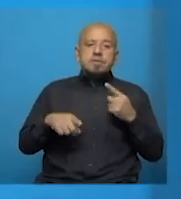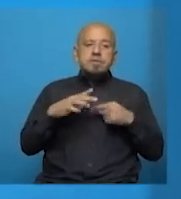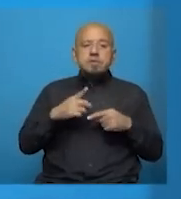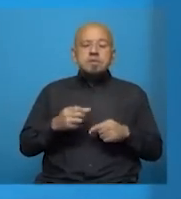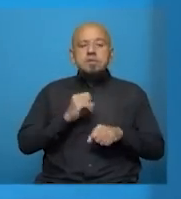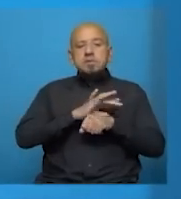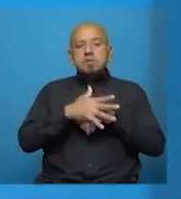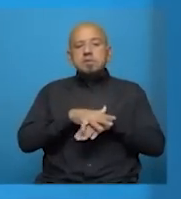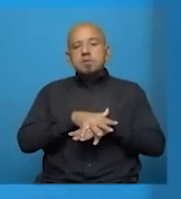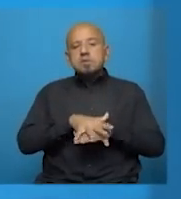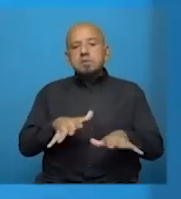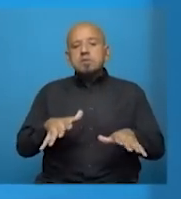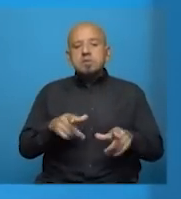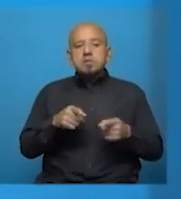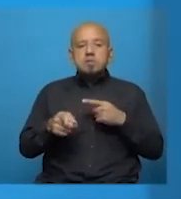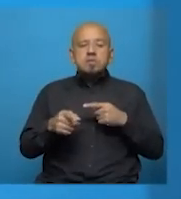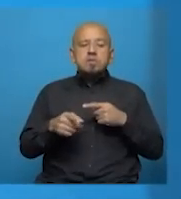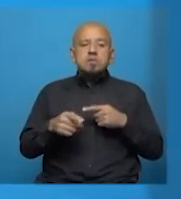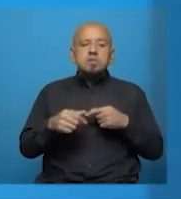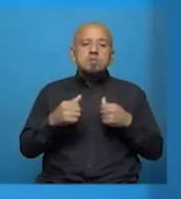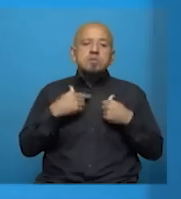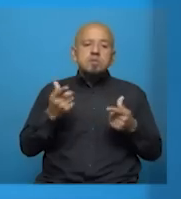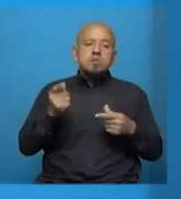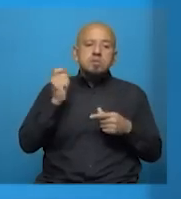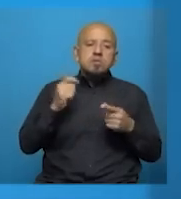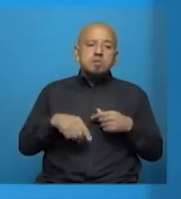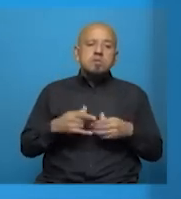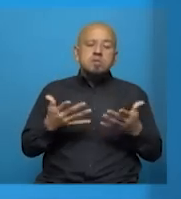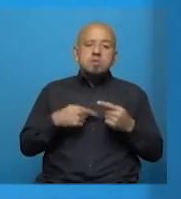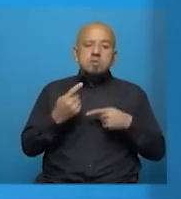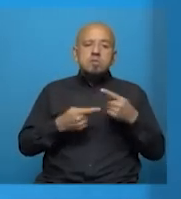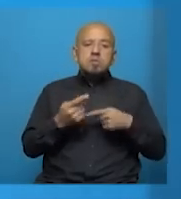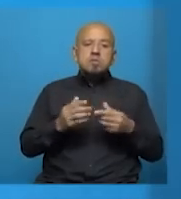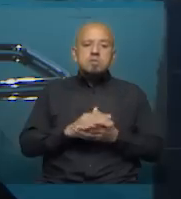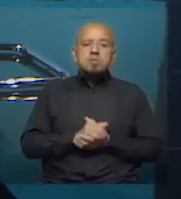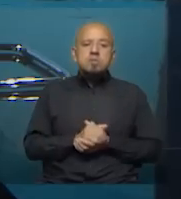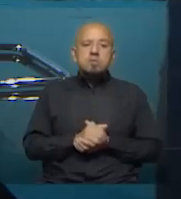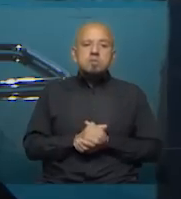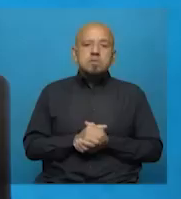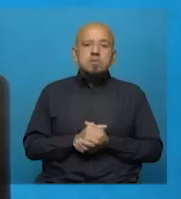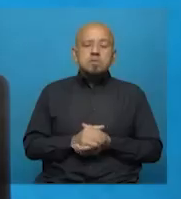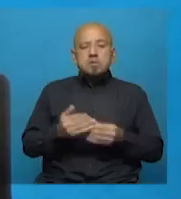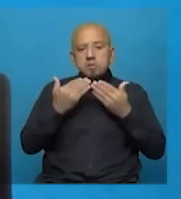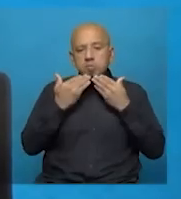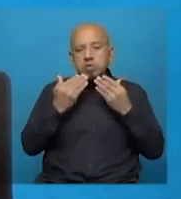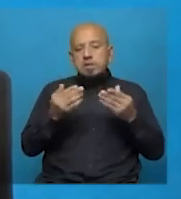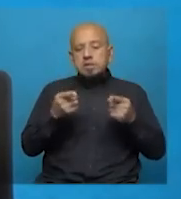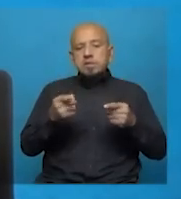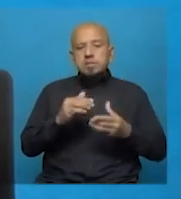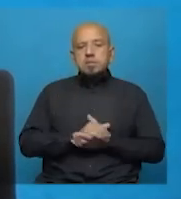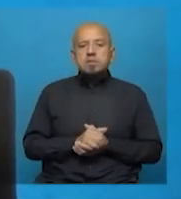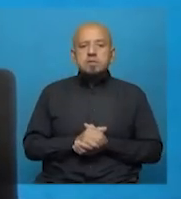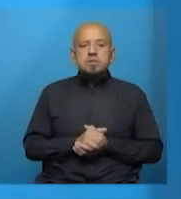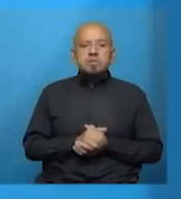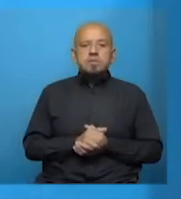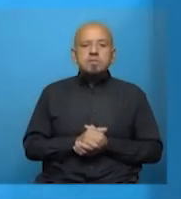la pandemia, de cómo utilizar los recursos públicos, y las seguimos teniendo ahora. Senadora Kechichian, le agradezco su tiempo y su visita esta noche aquí